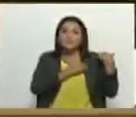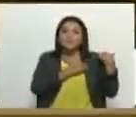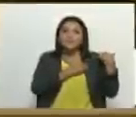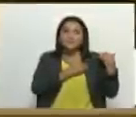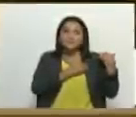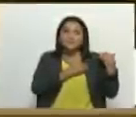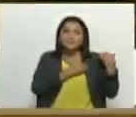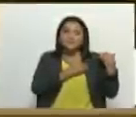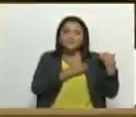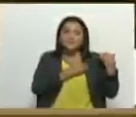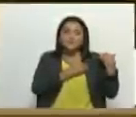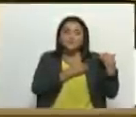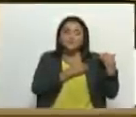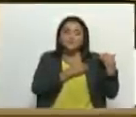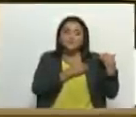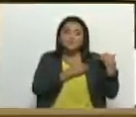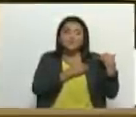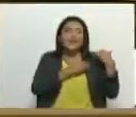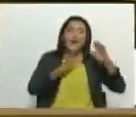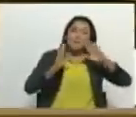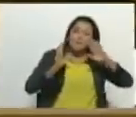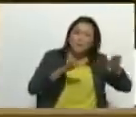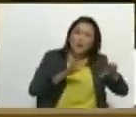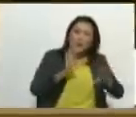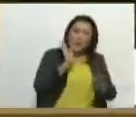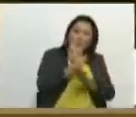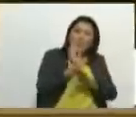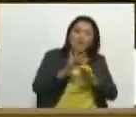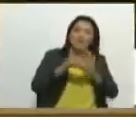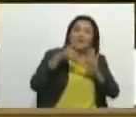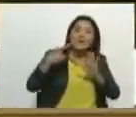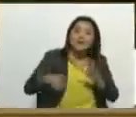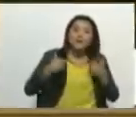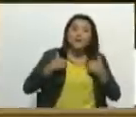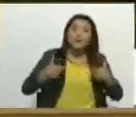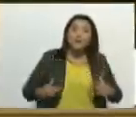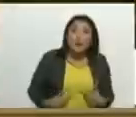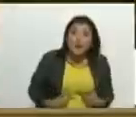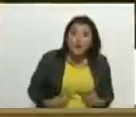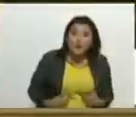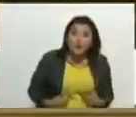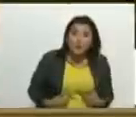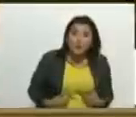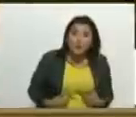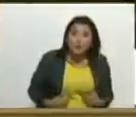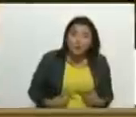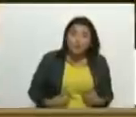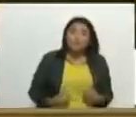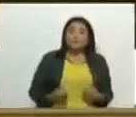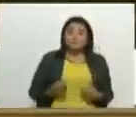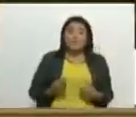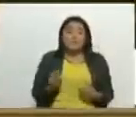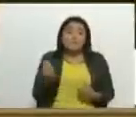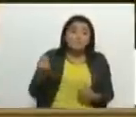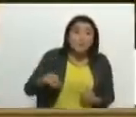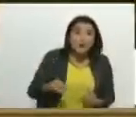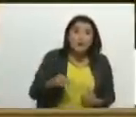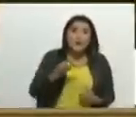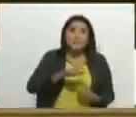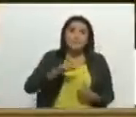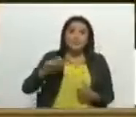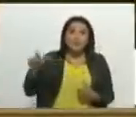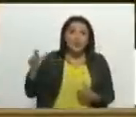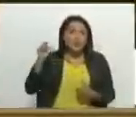de defensa de los derechos humanos y sobre todo de los derechos humanos de las más vulnerables y de los más vulnerables.